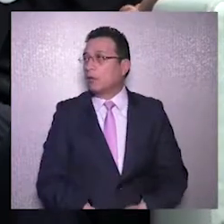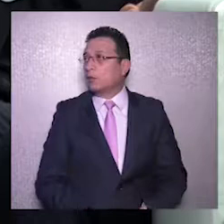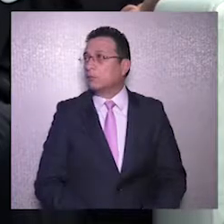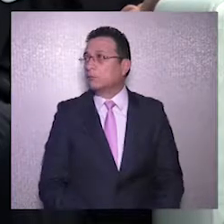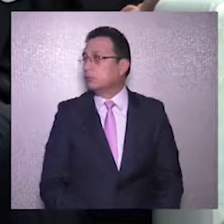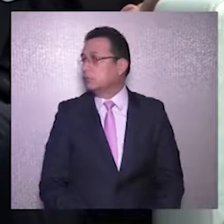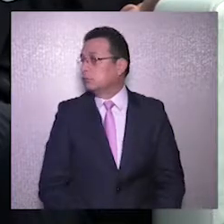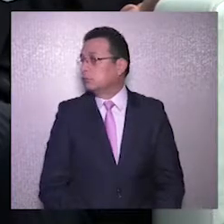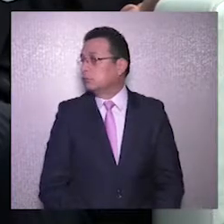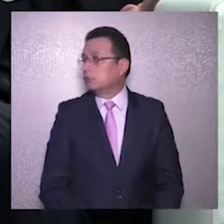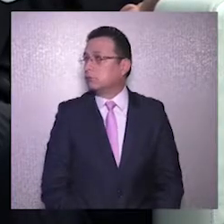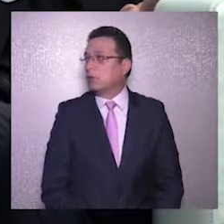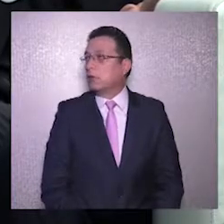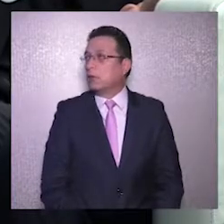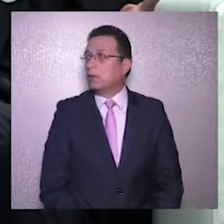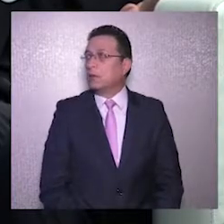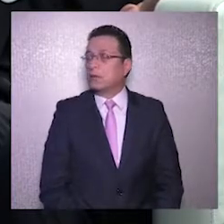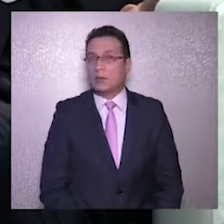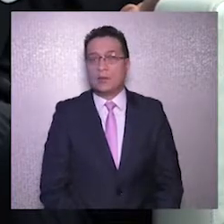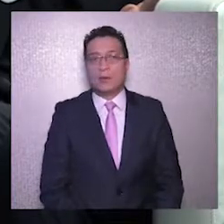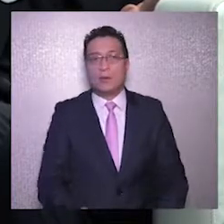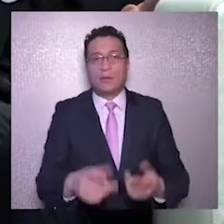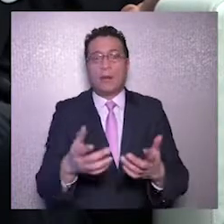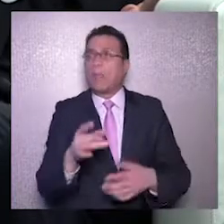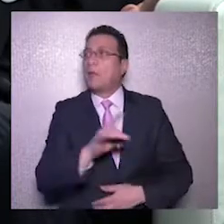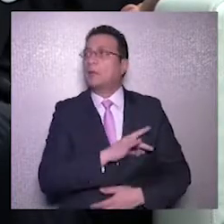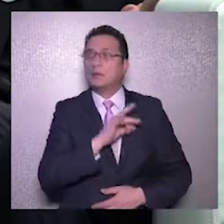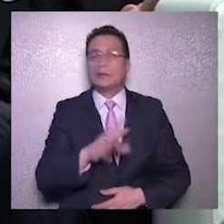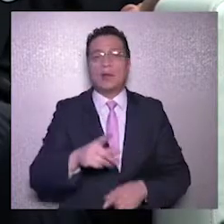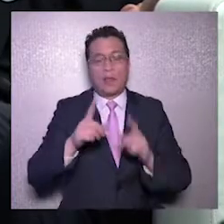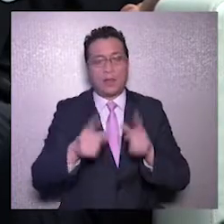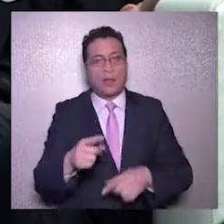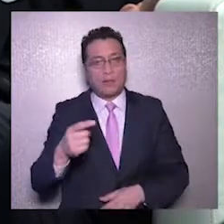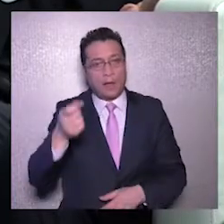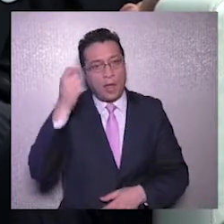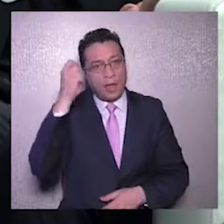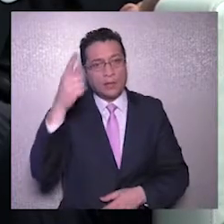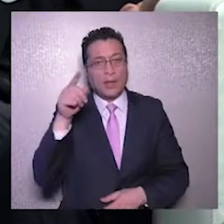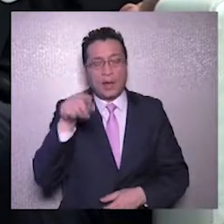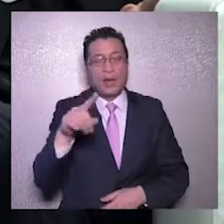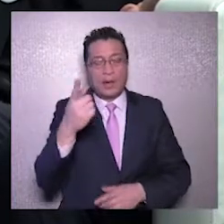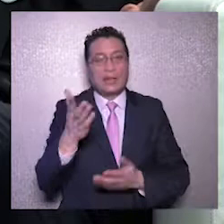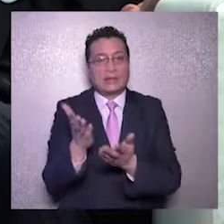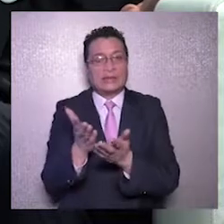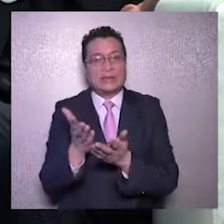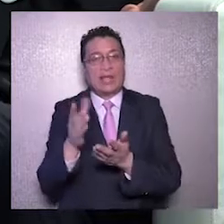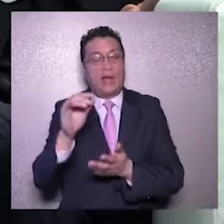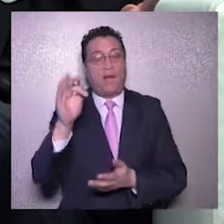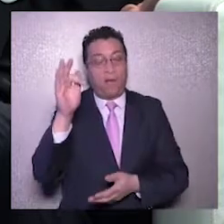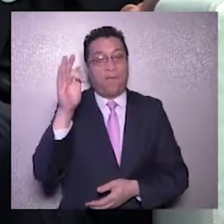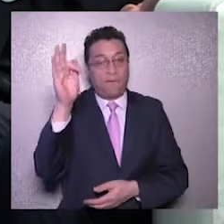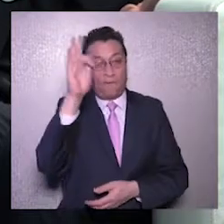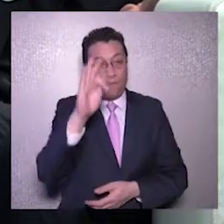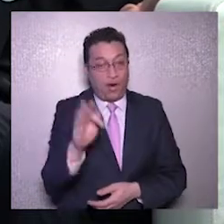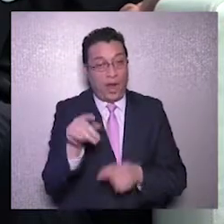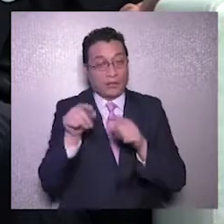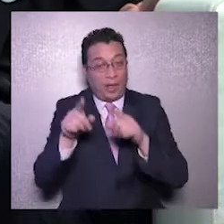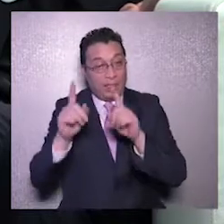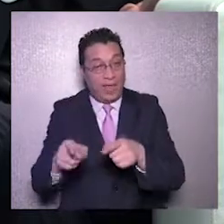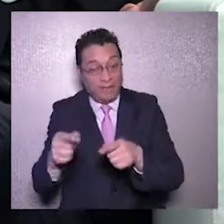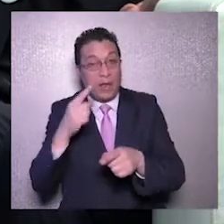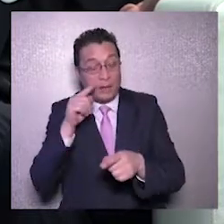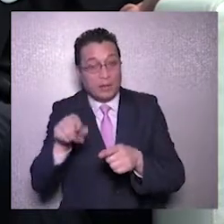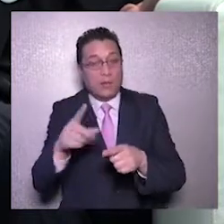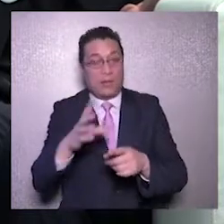hay consenso que Chile tiene que tener un servicio nacional de salud o un sistema nacional de salud estatal